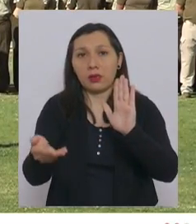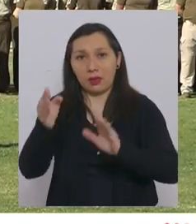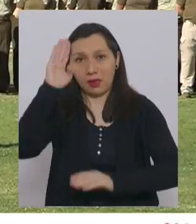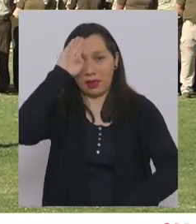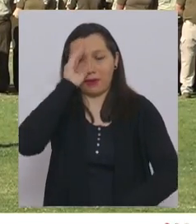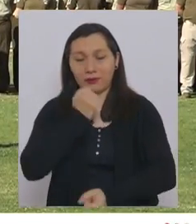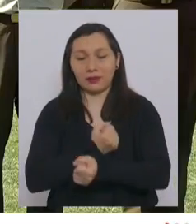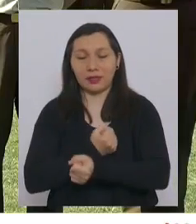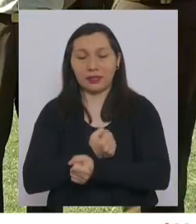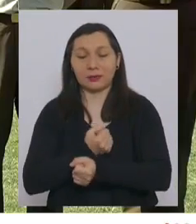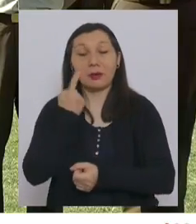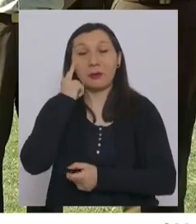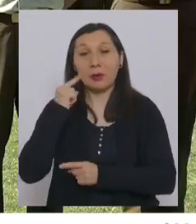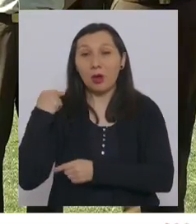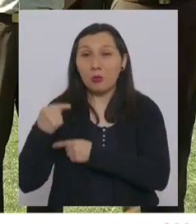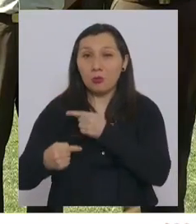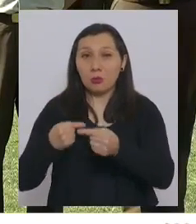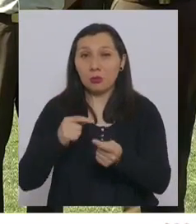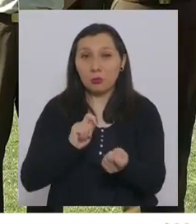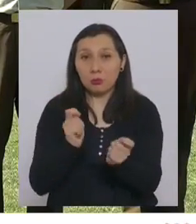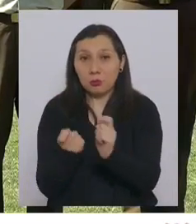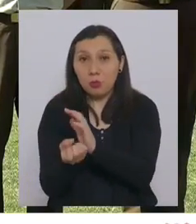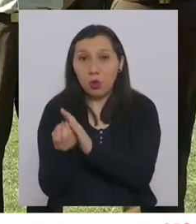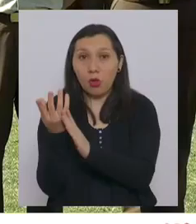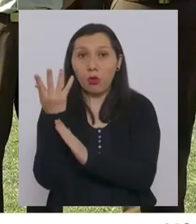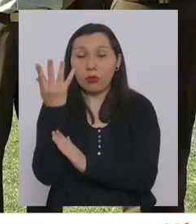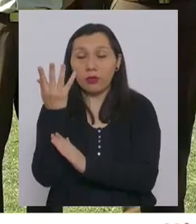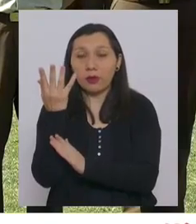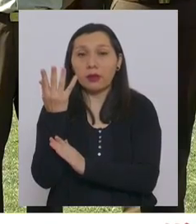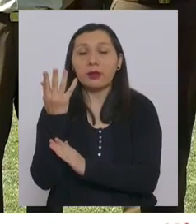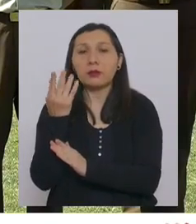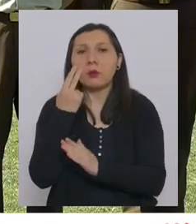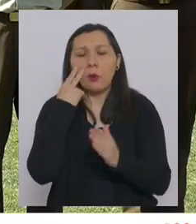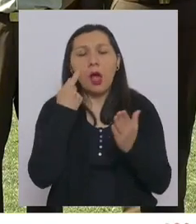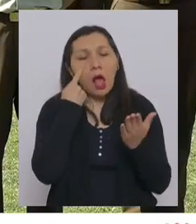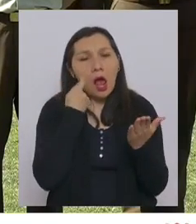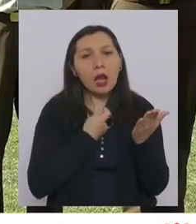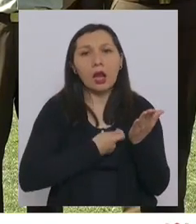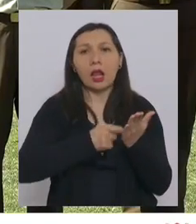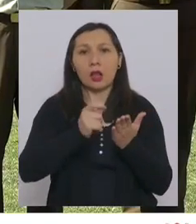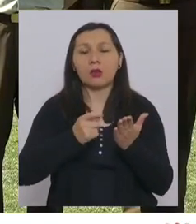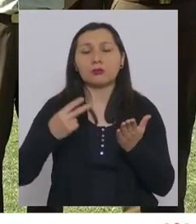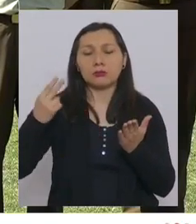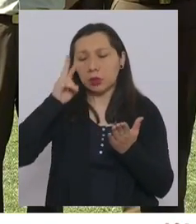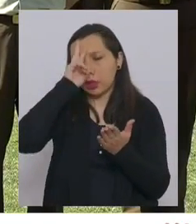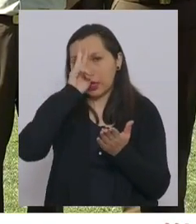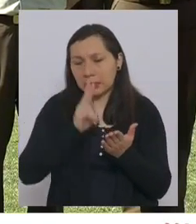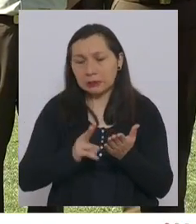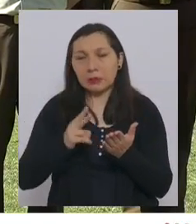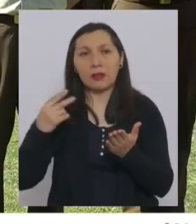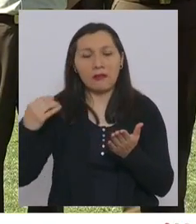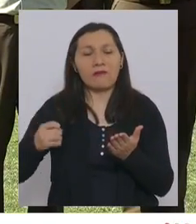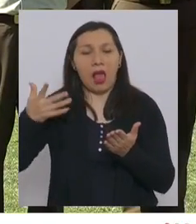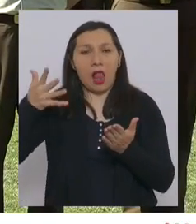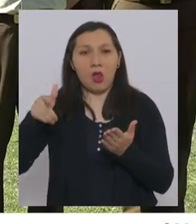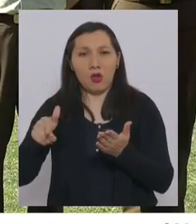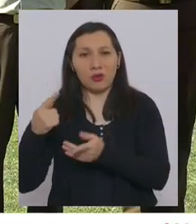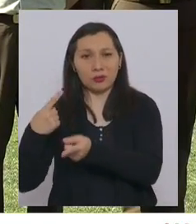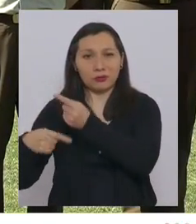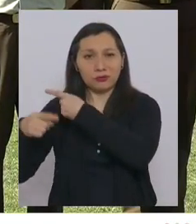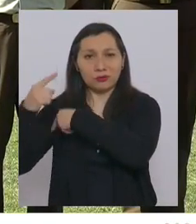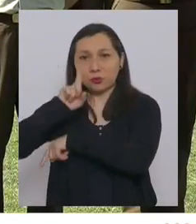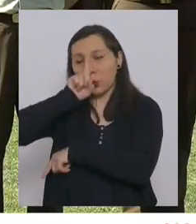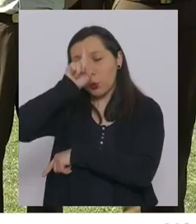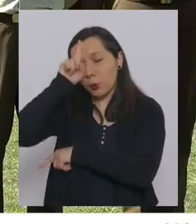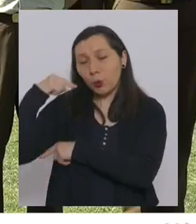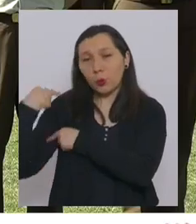Carabineros. Pero este proceso de modernización se va a hacer reconociendo, valorando y respetando la historia y la